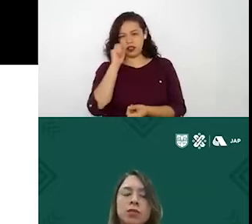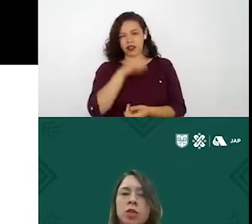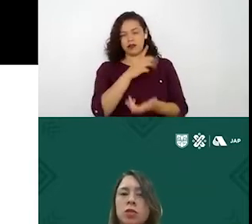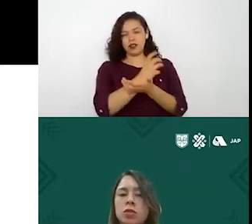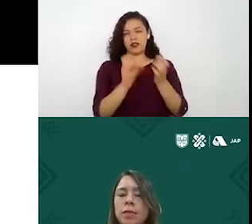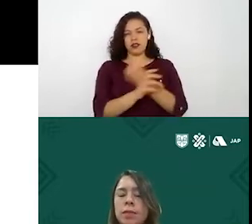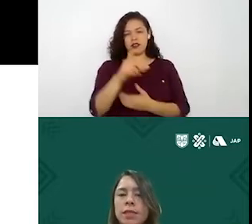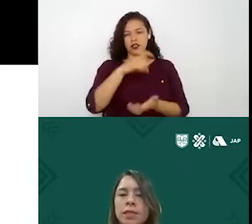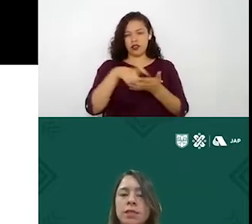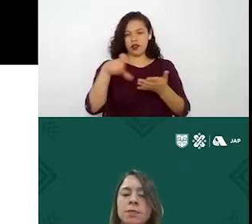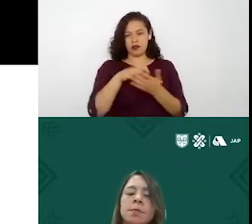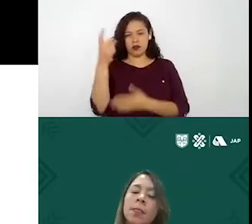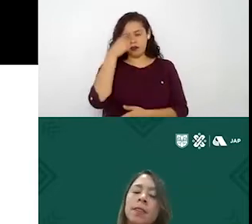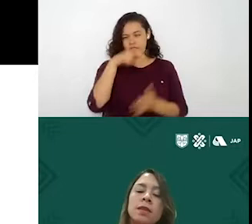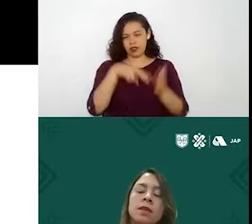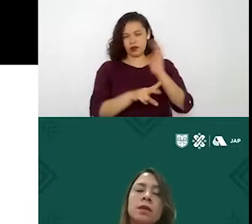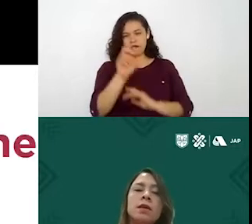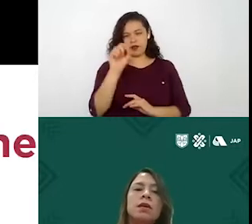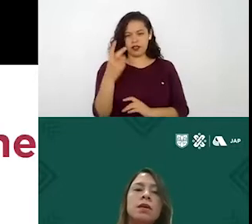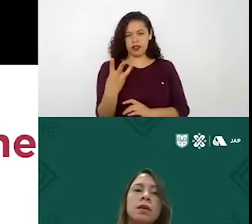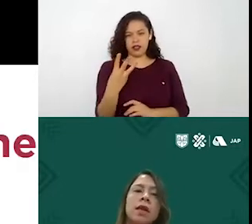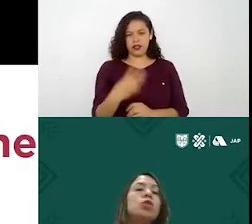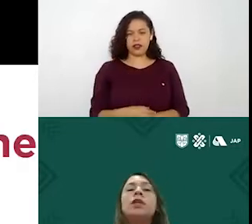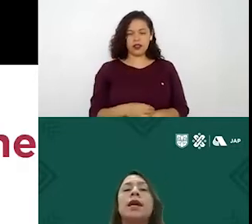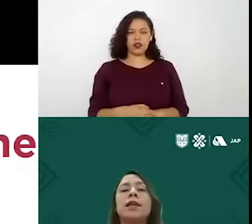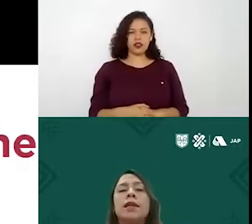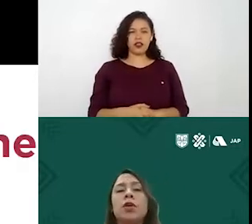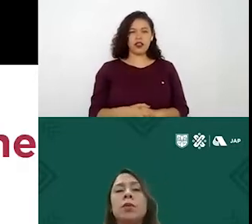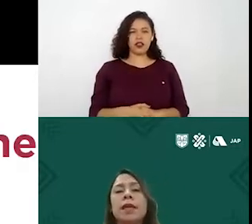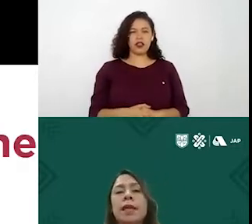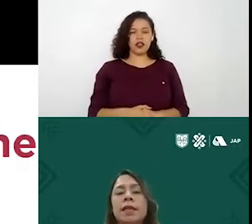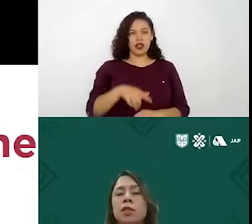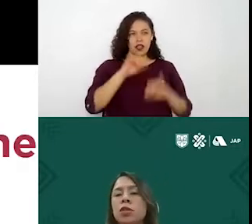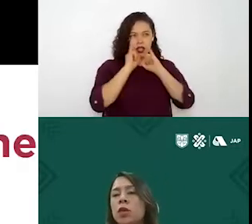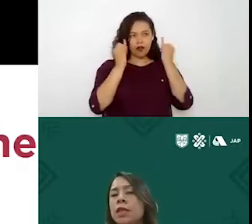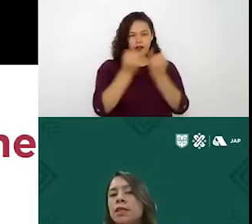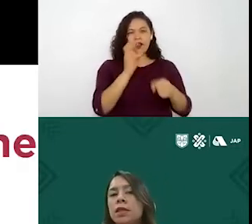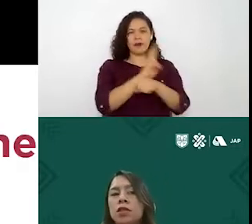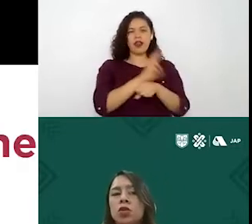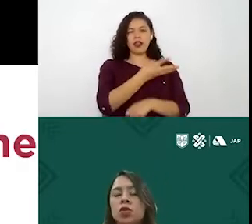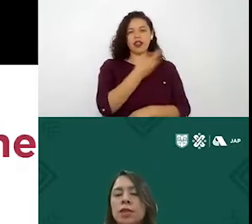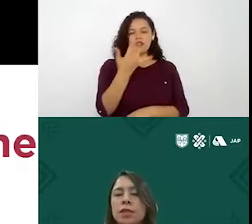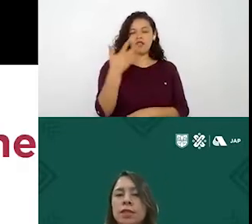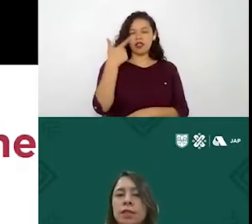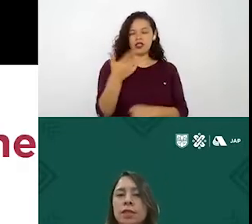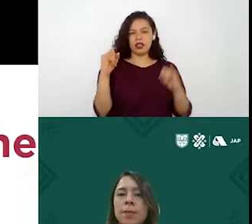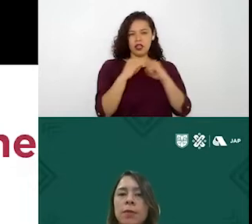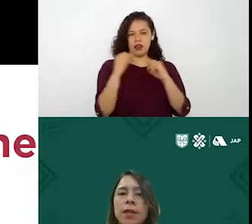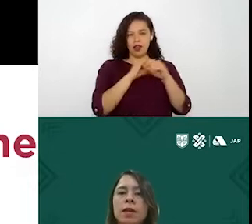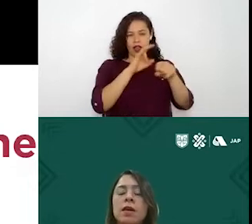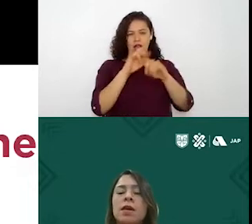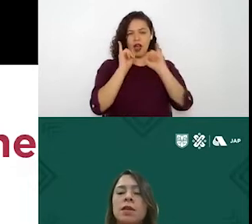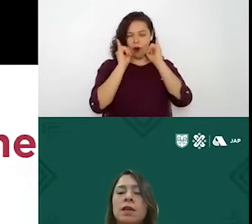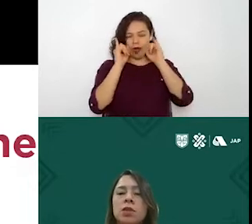en activos fijos 2023 la junta al día de hoy vigila 357 instituciones de asistencia